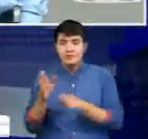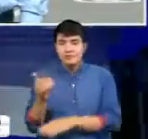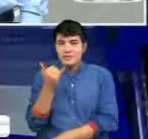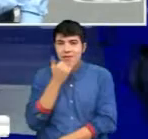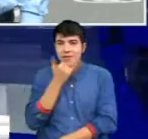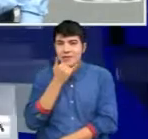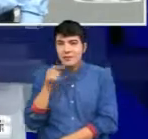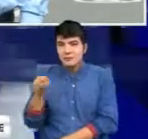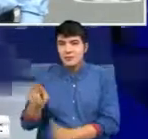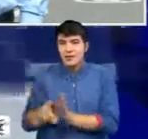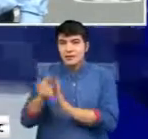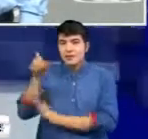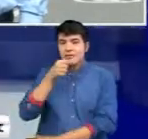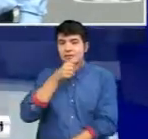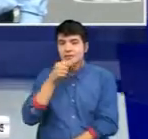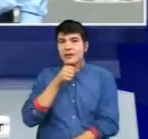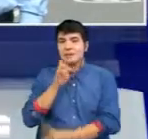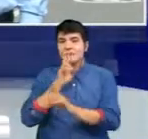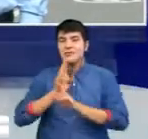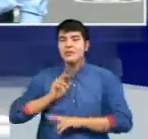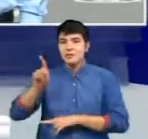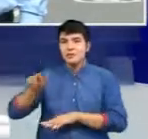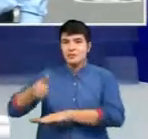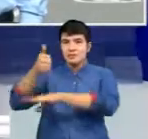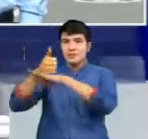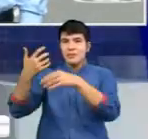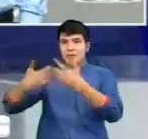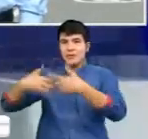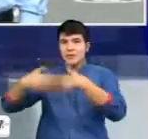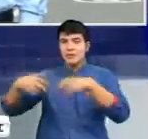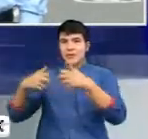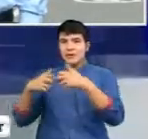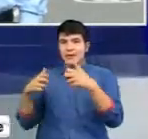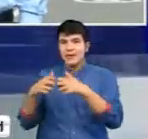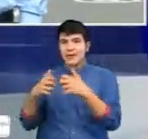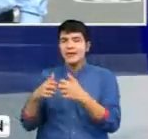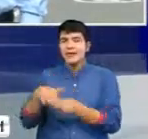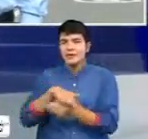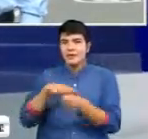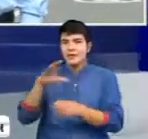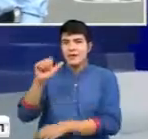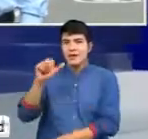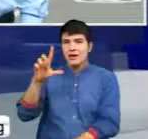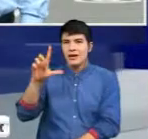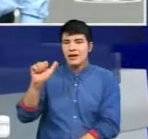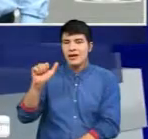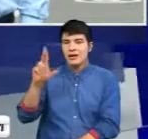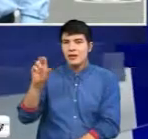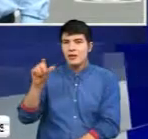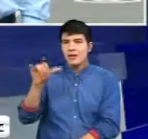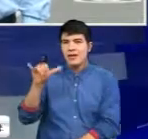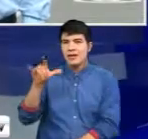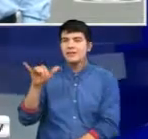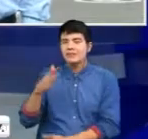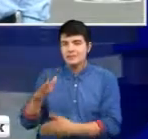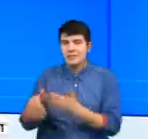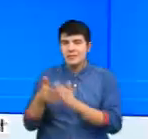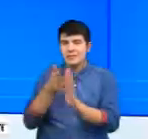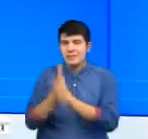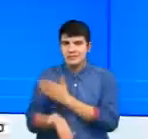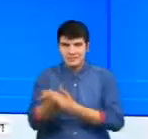responde a las directivas de la electrificadora de santander sobre esta problemática en el barrio caracolí asestado por el momento siguen ustedes en estudio